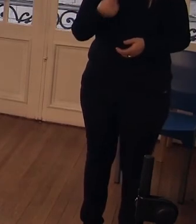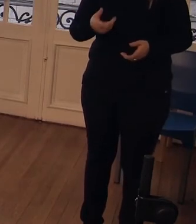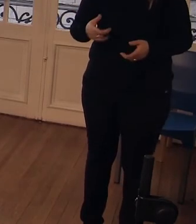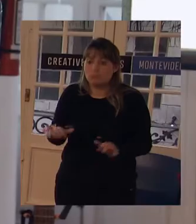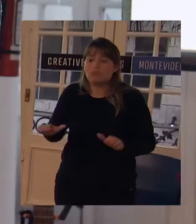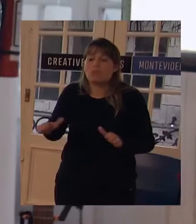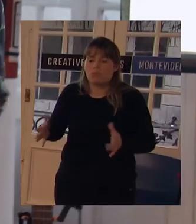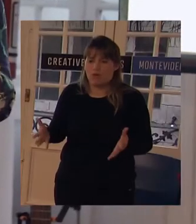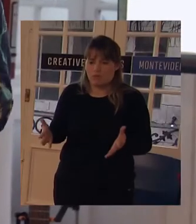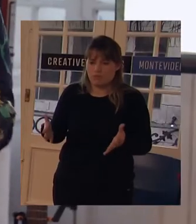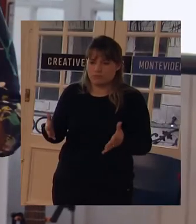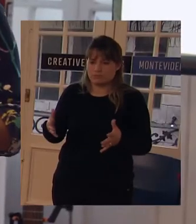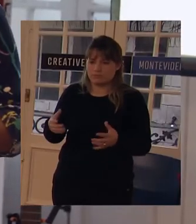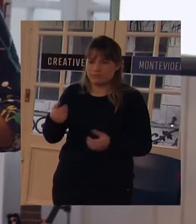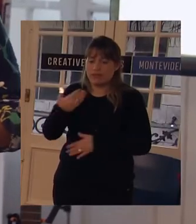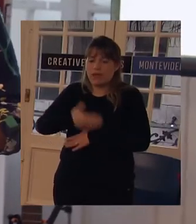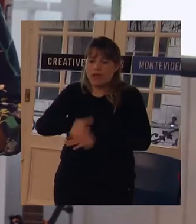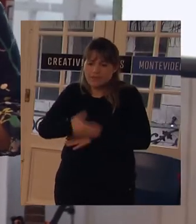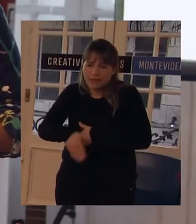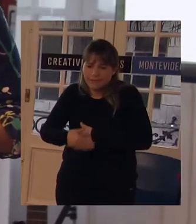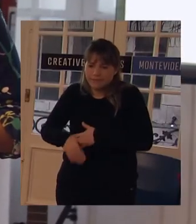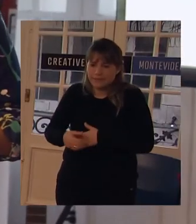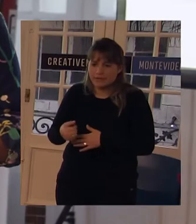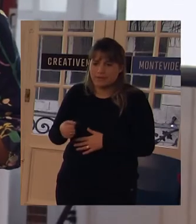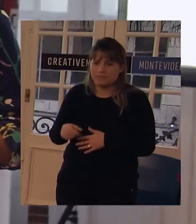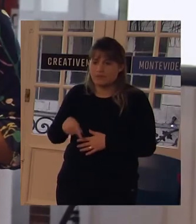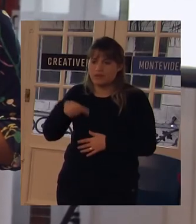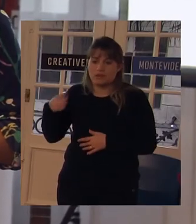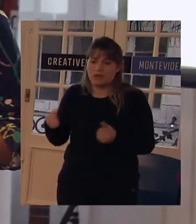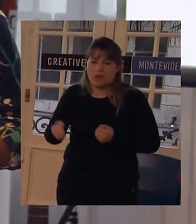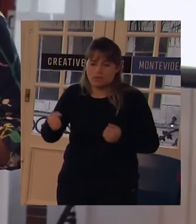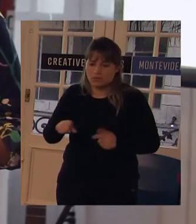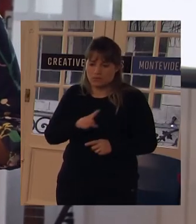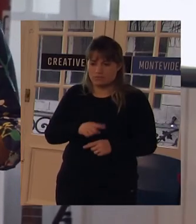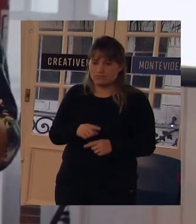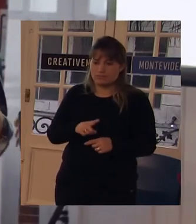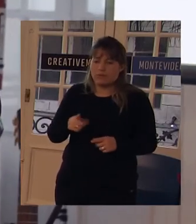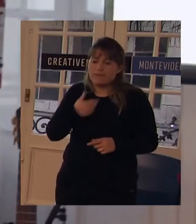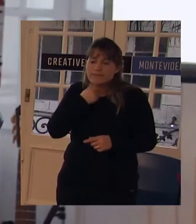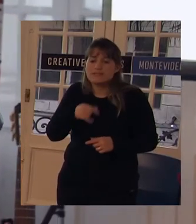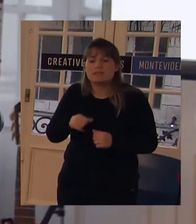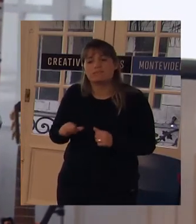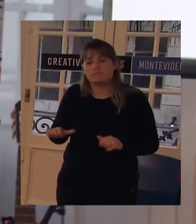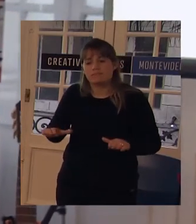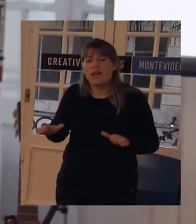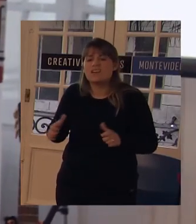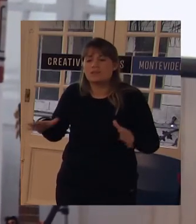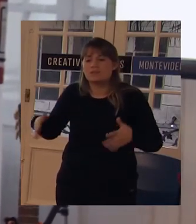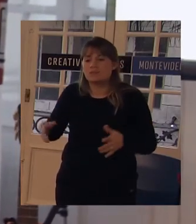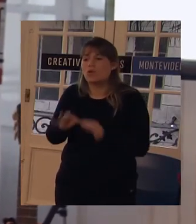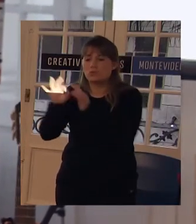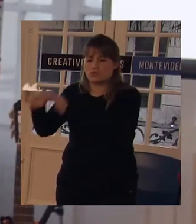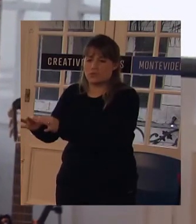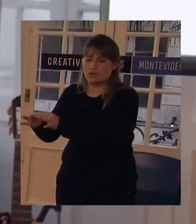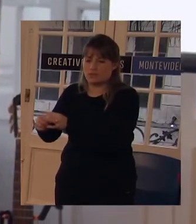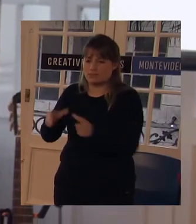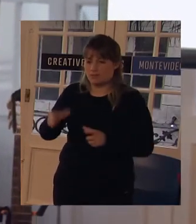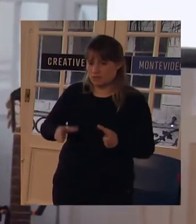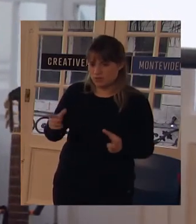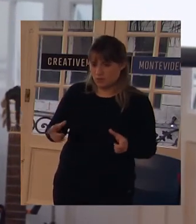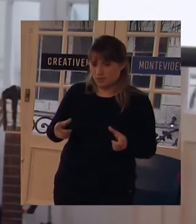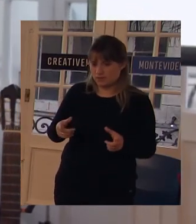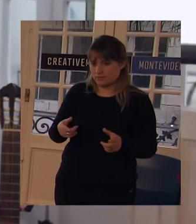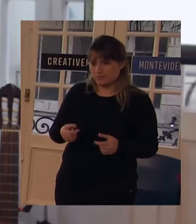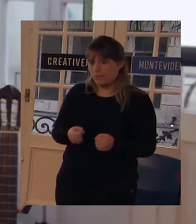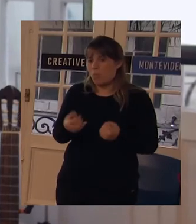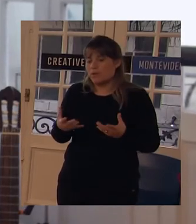bicicleta. Antes de llegar tal vez al Uber, al auto, ¿no? Entonces, yo antes de